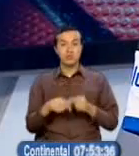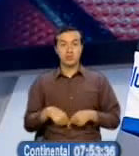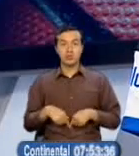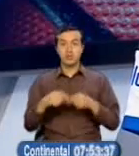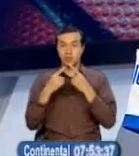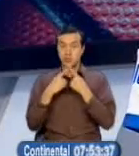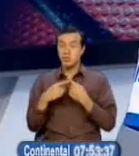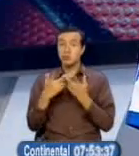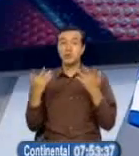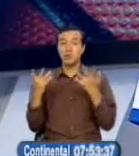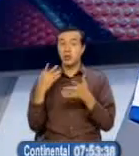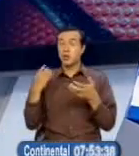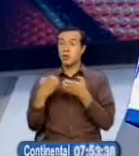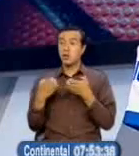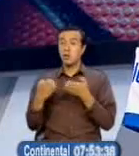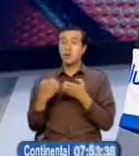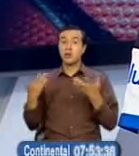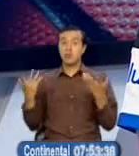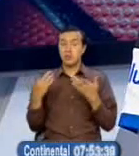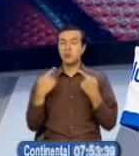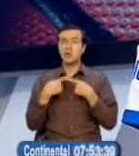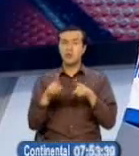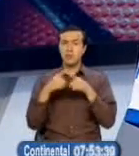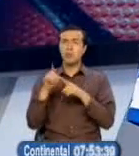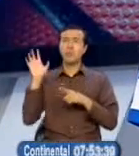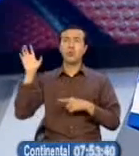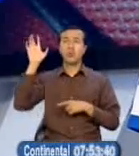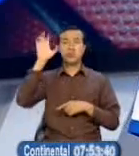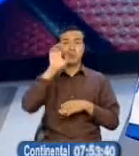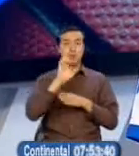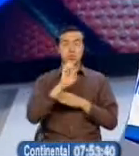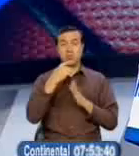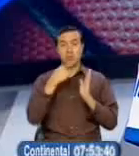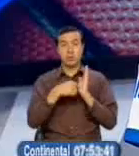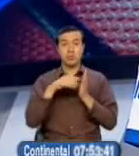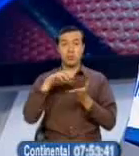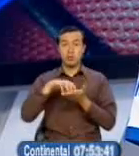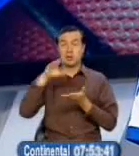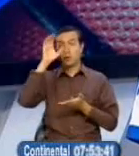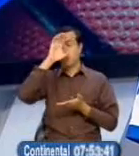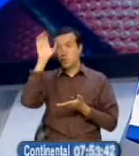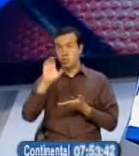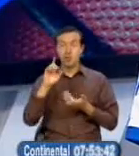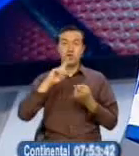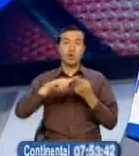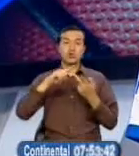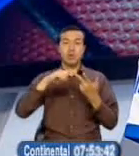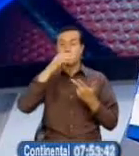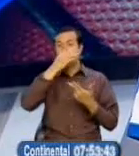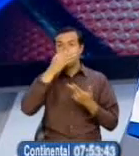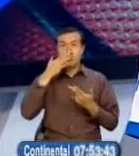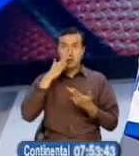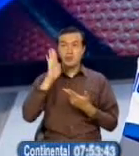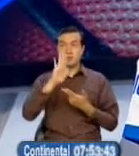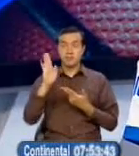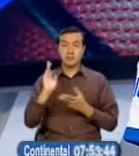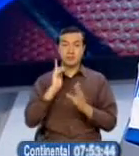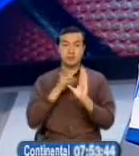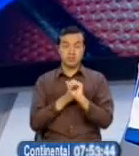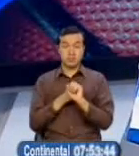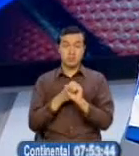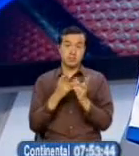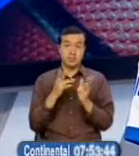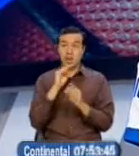nosotros tenemos equipos que se vienen de varias provincias del Ecuador, incluyendo de provincias de la costa, del oriente. Entonces, obviamente, si